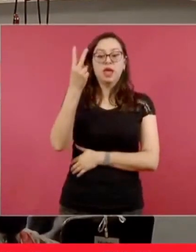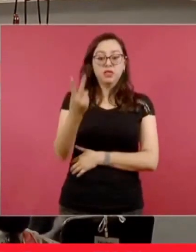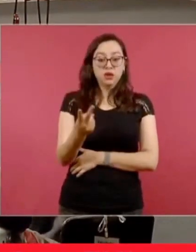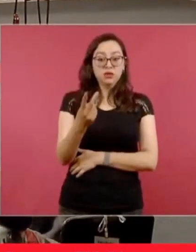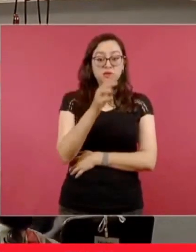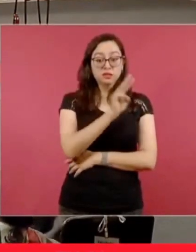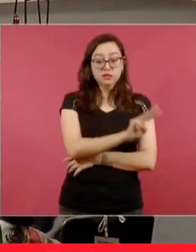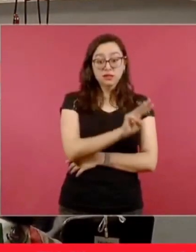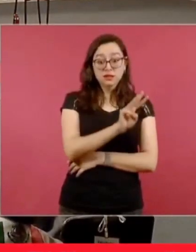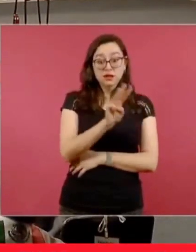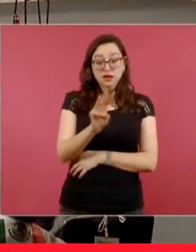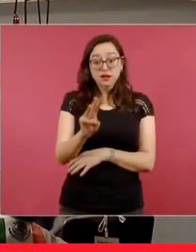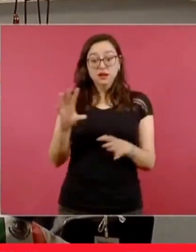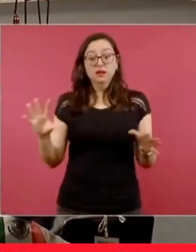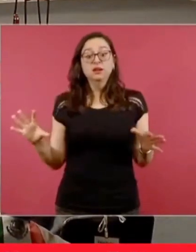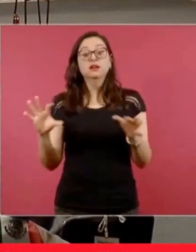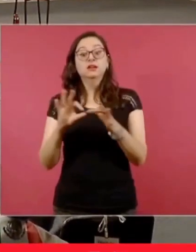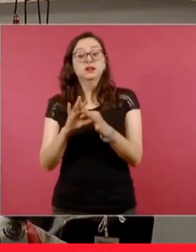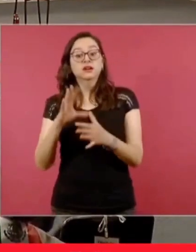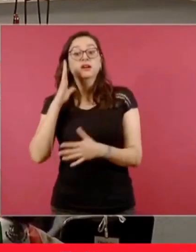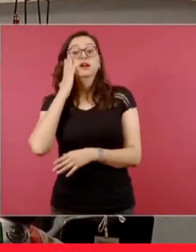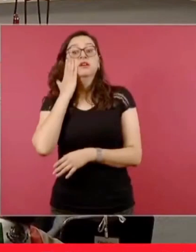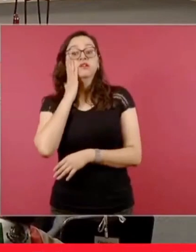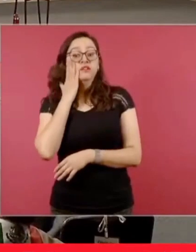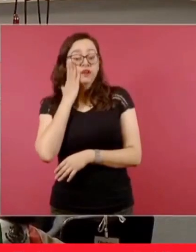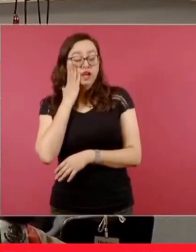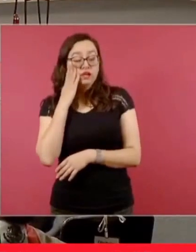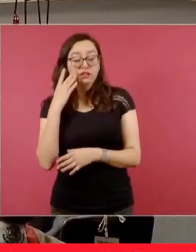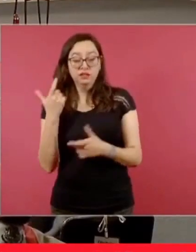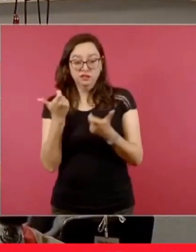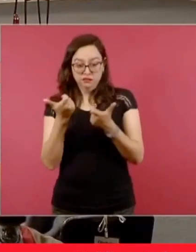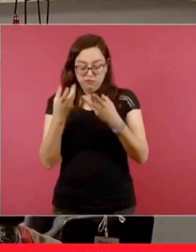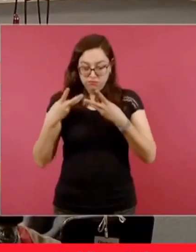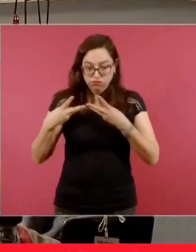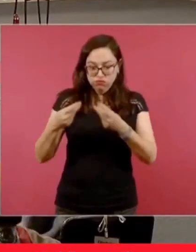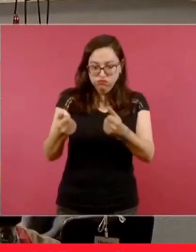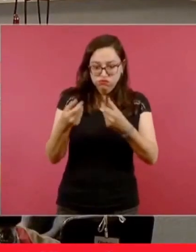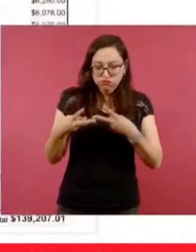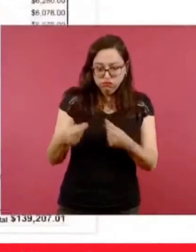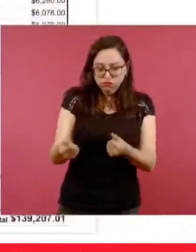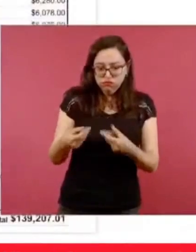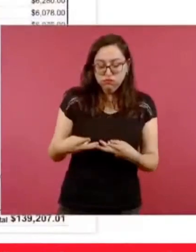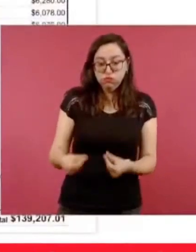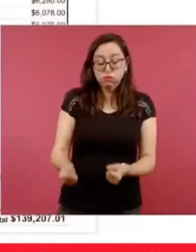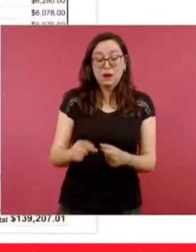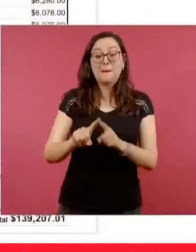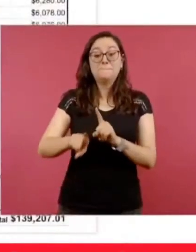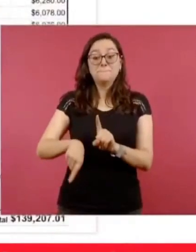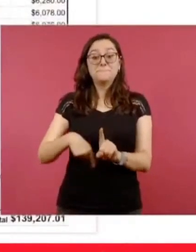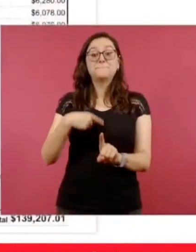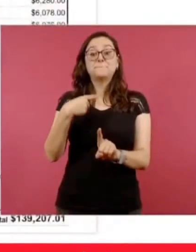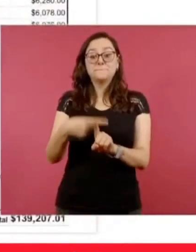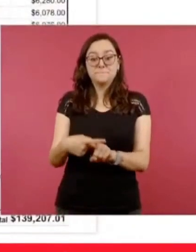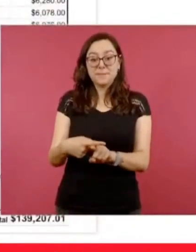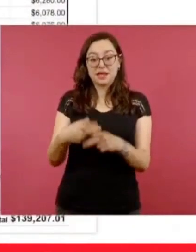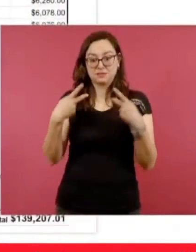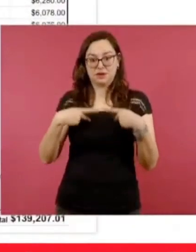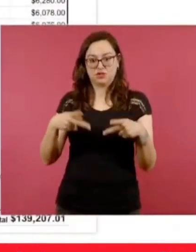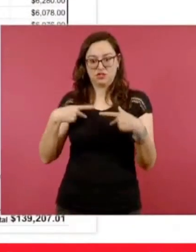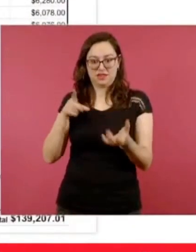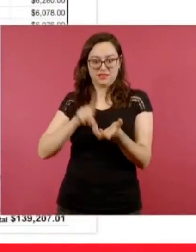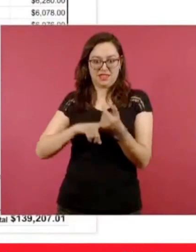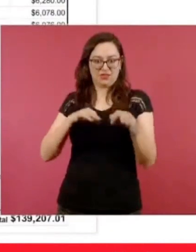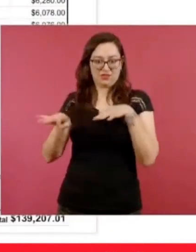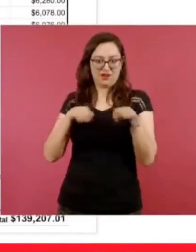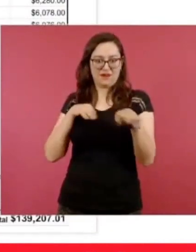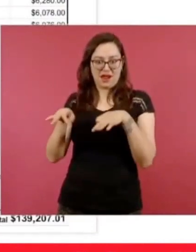gastan? Pero a esto, o sea, a estos montos de cada una hay que sumarles las personas que